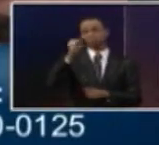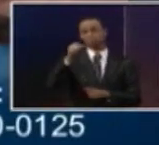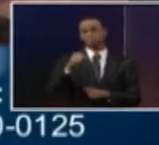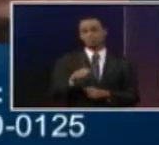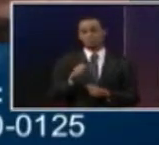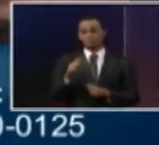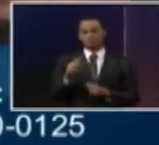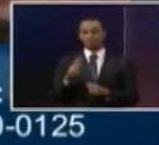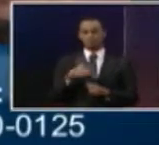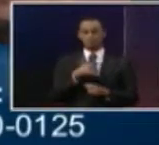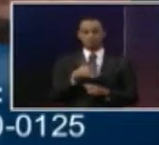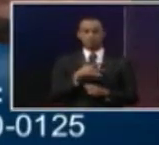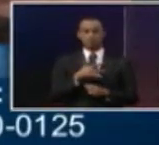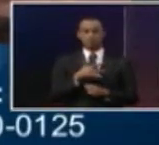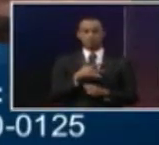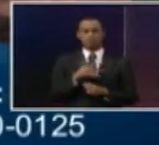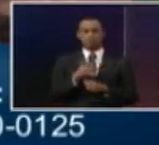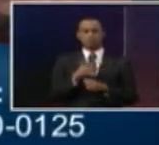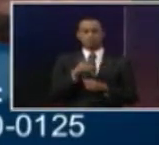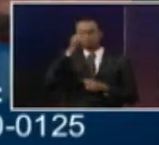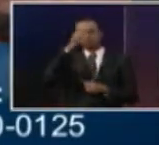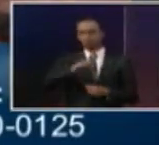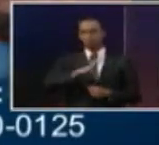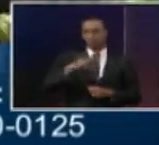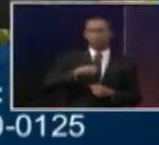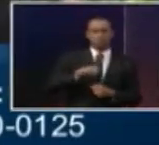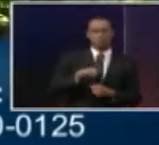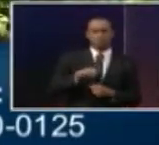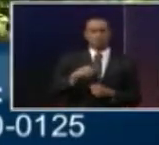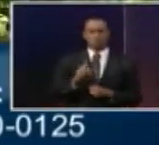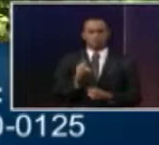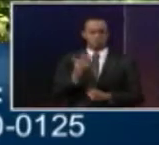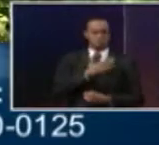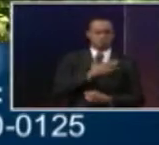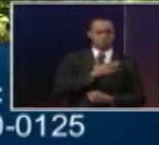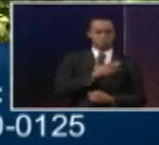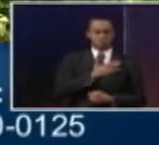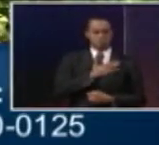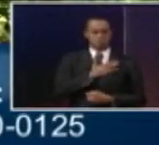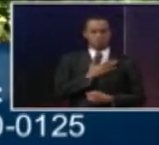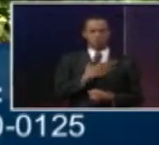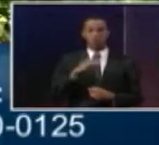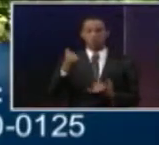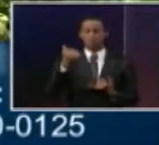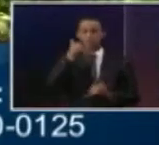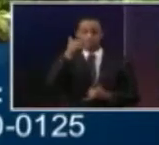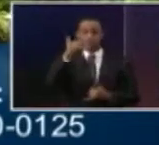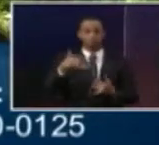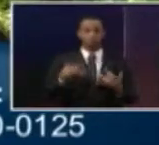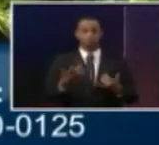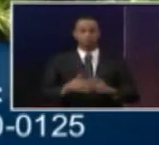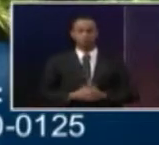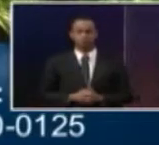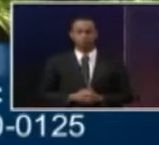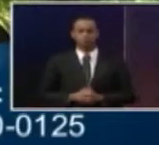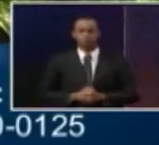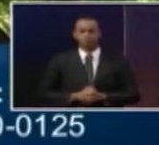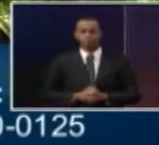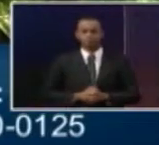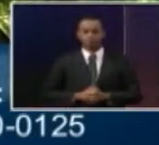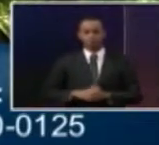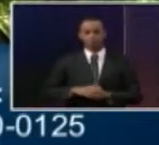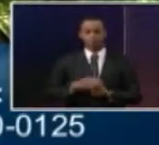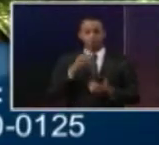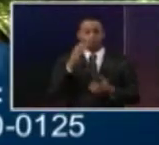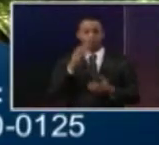empieza a salir de su machismo. Sí, el hombre mía te dice, y de nadie más. Exactamente, es mía o de nadie más. Hay una llamada para ti. Hola, buenas noches. Hola.